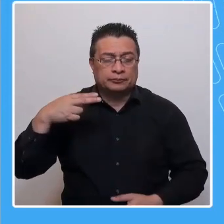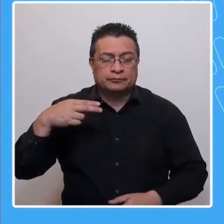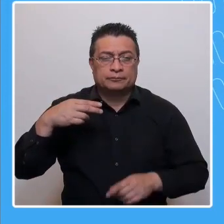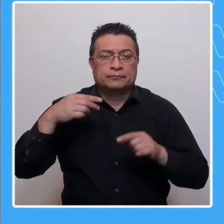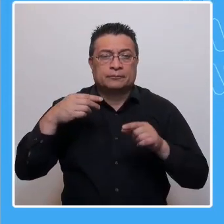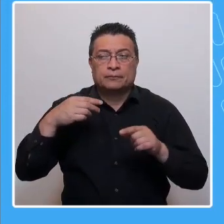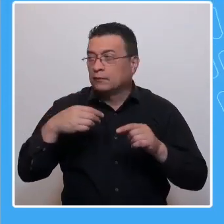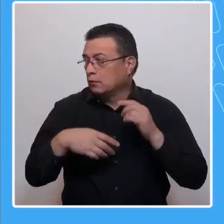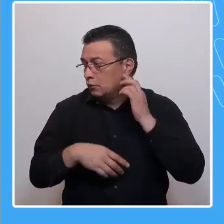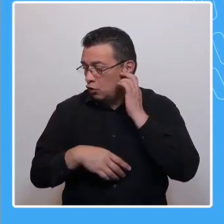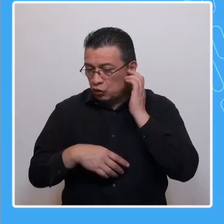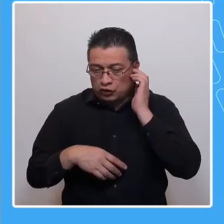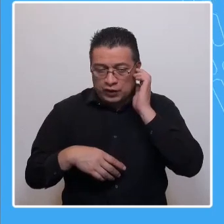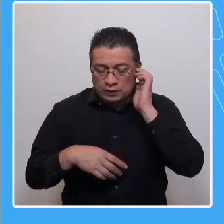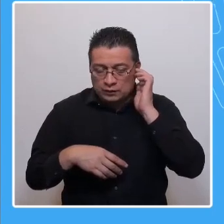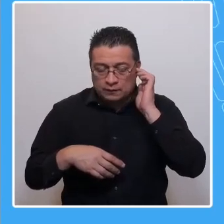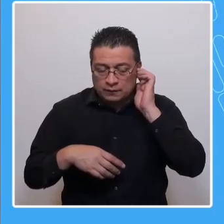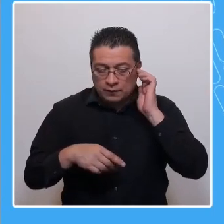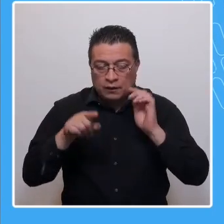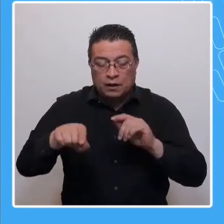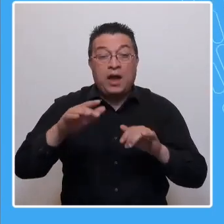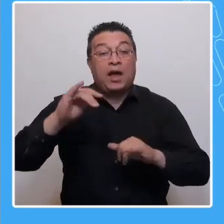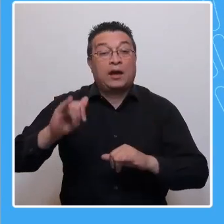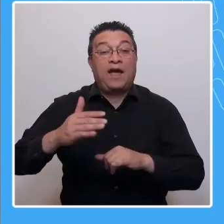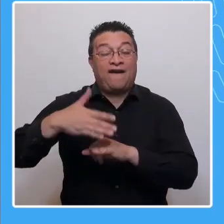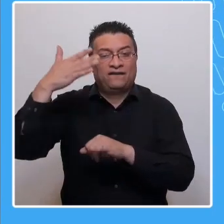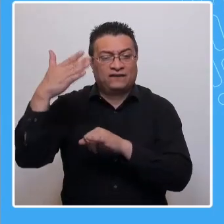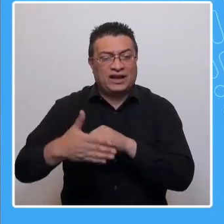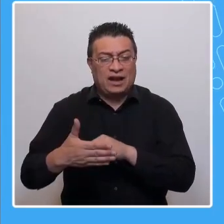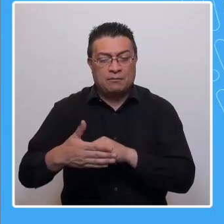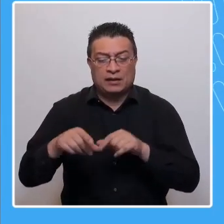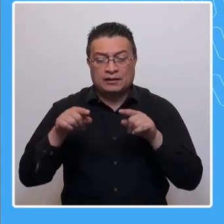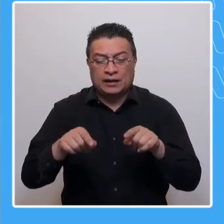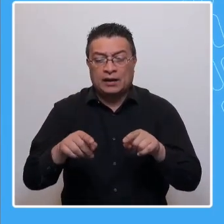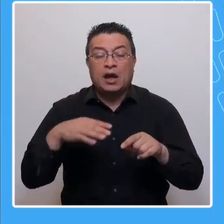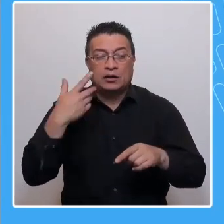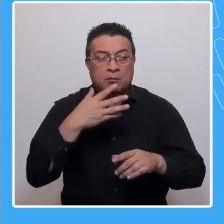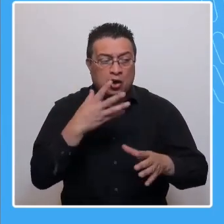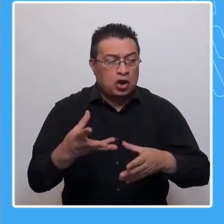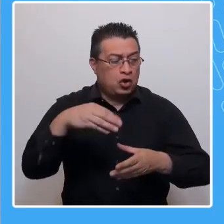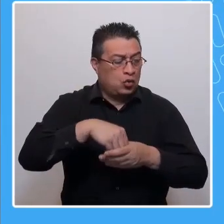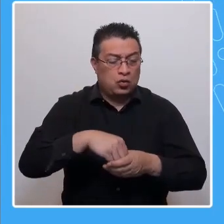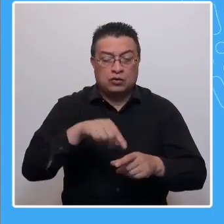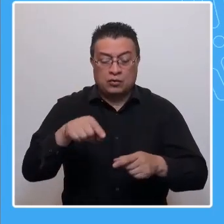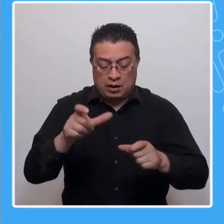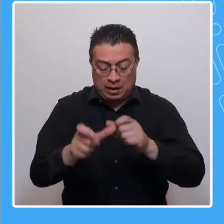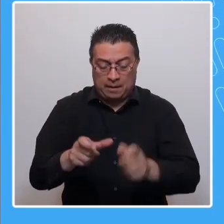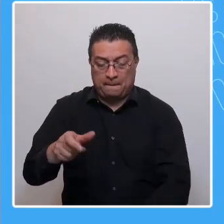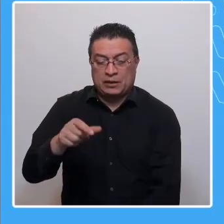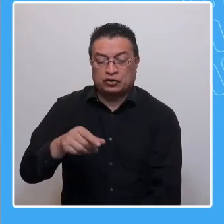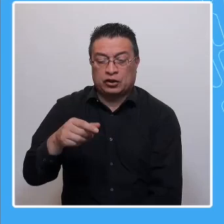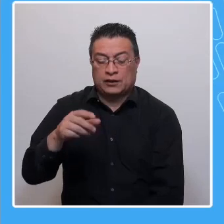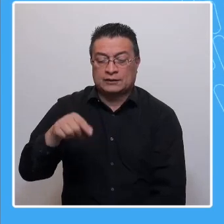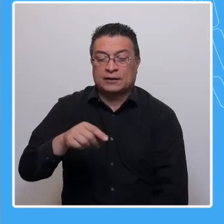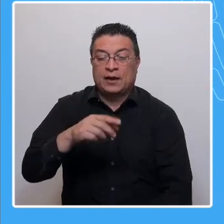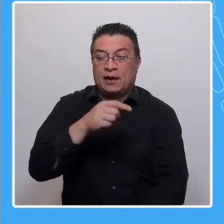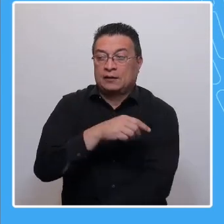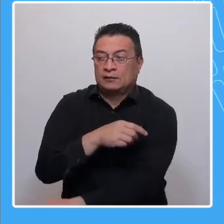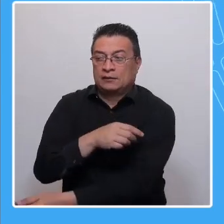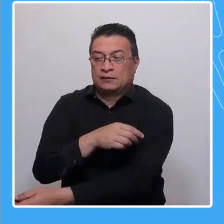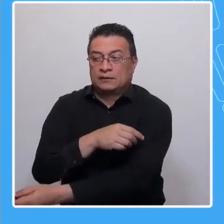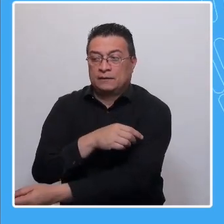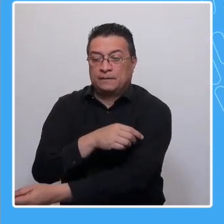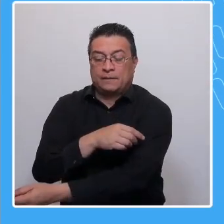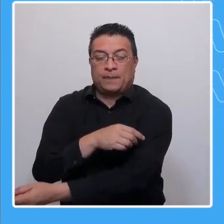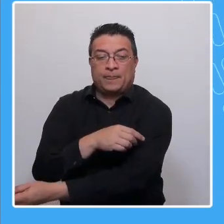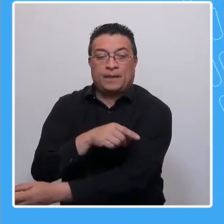fiscal, y finalmente, dentro del derecho a vivir en un medio ambiente sano, incluimos la protección de las personas, la ejecución de las actividades económicas, el derecho a vivir en un medio